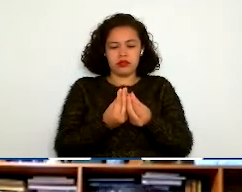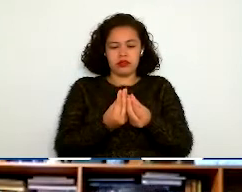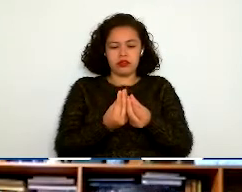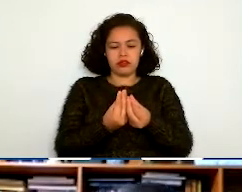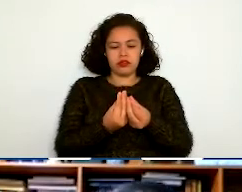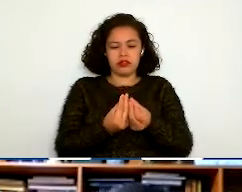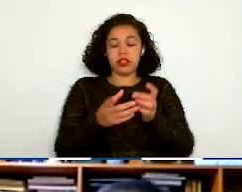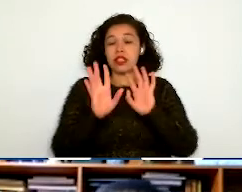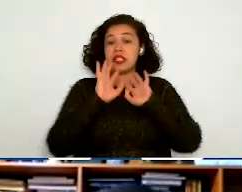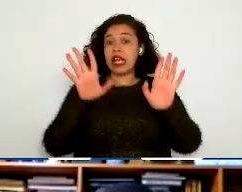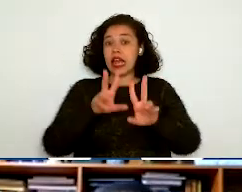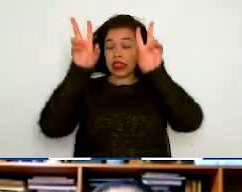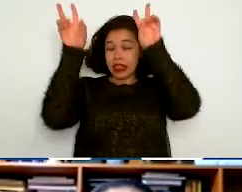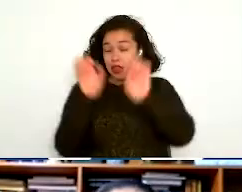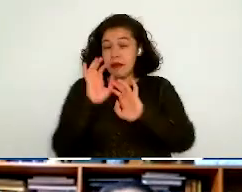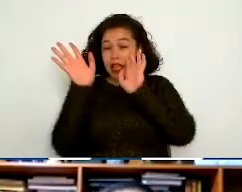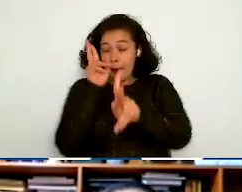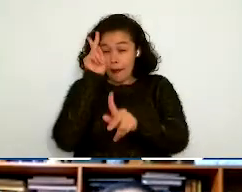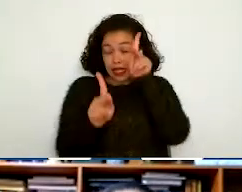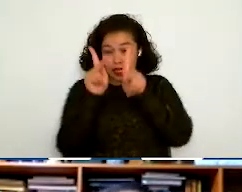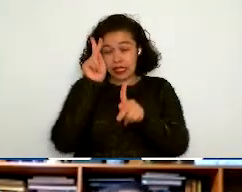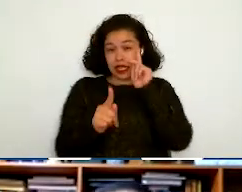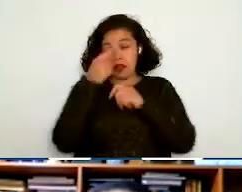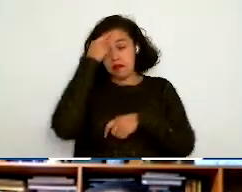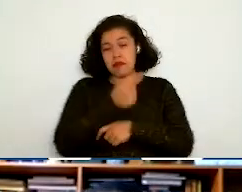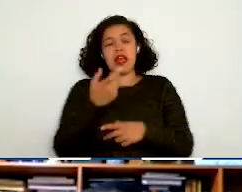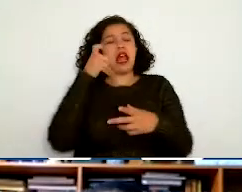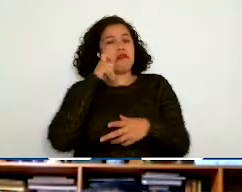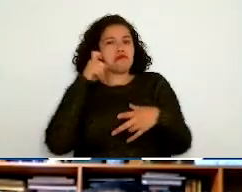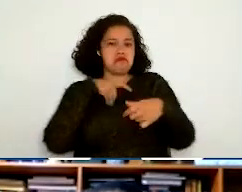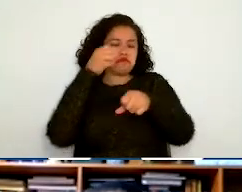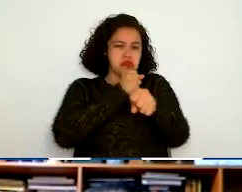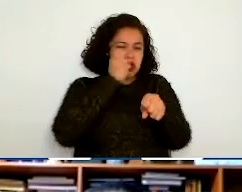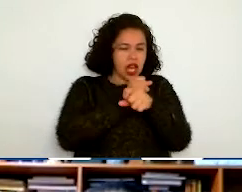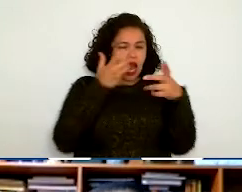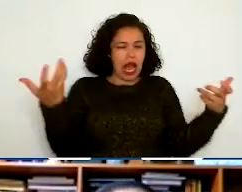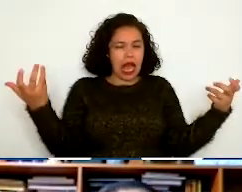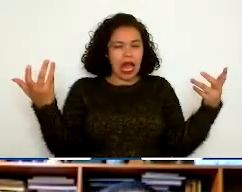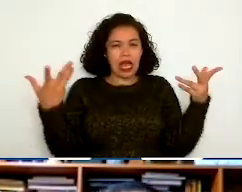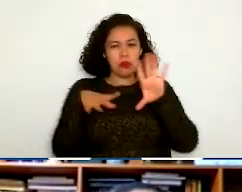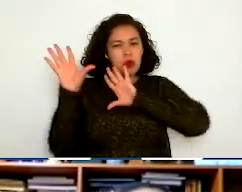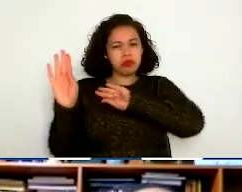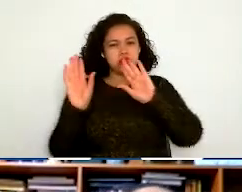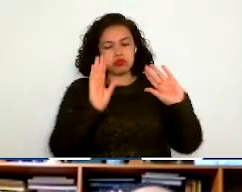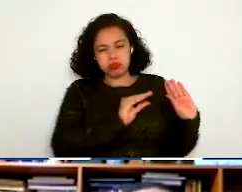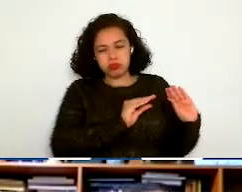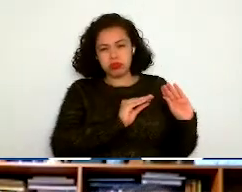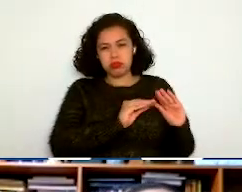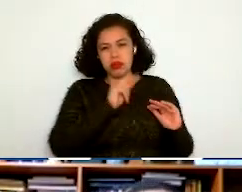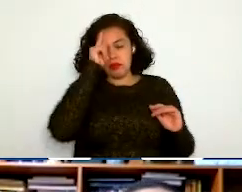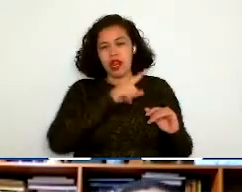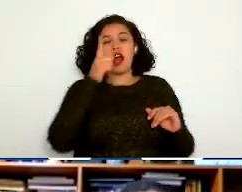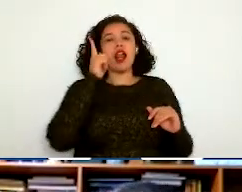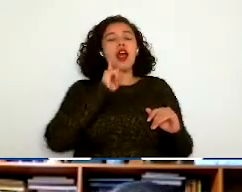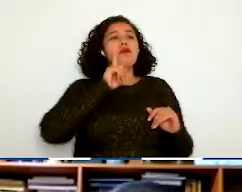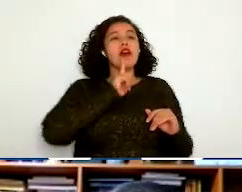cuando justamente llegaba al punto de las prácticas sexuales, ¿no? Nunca llegaba al punto en que las mujeres